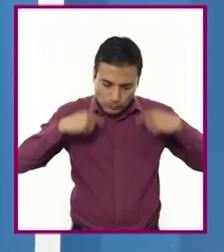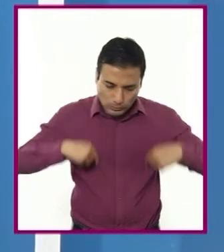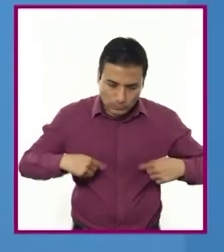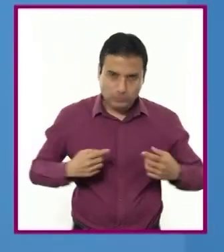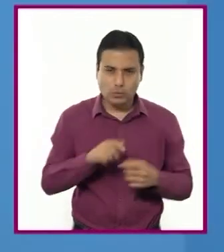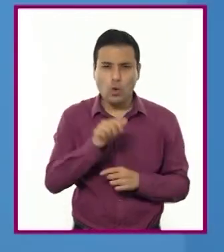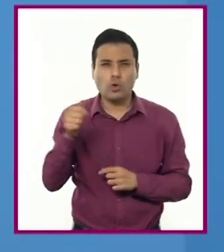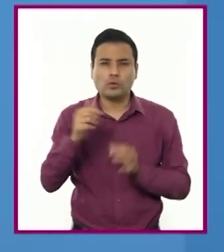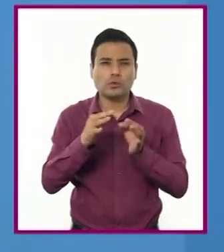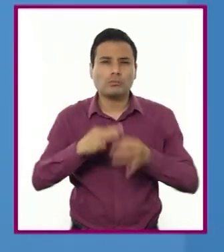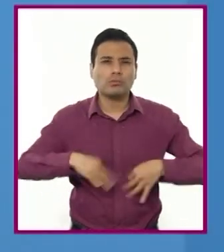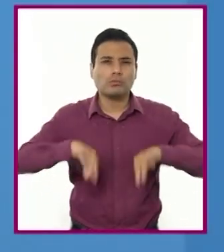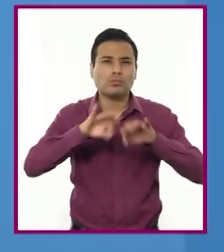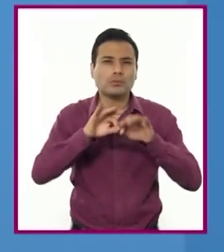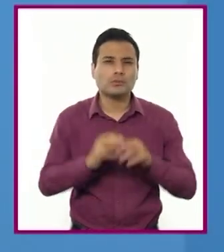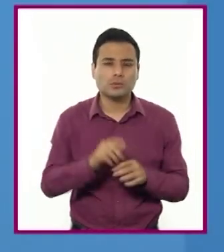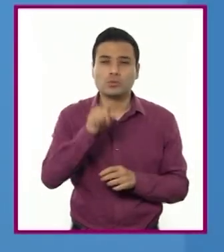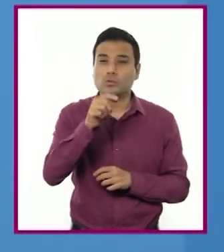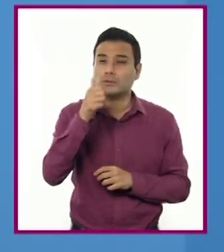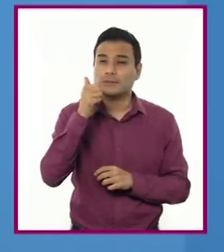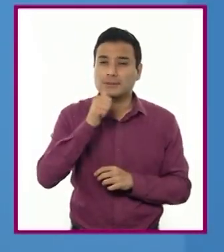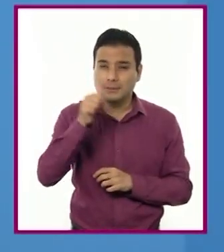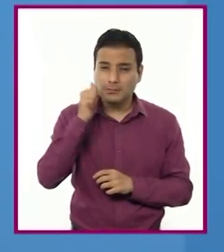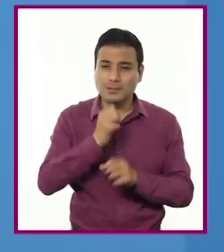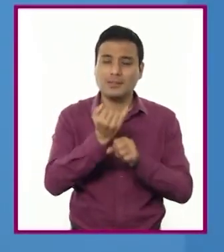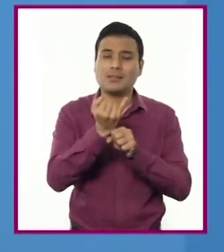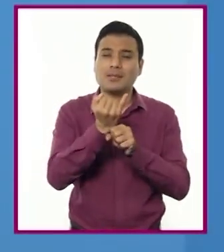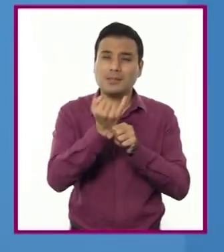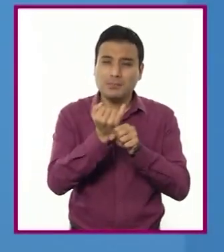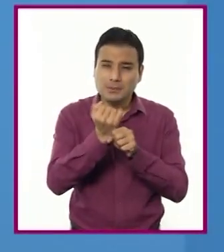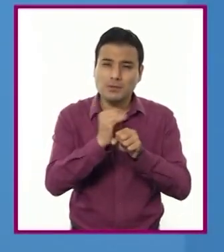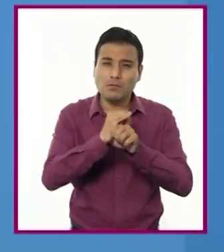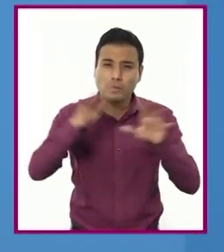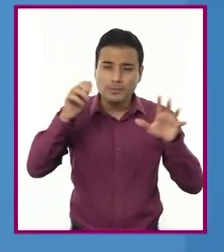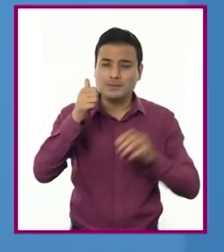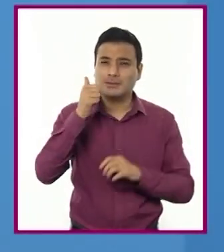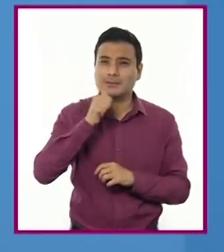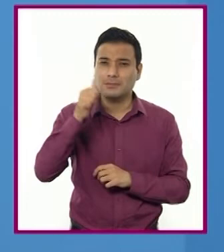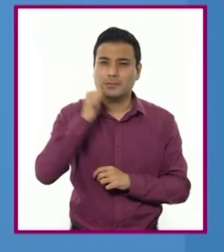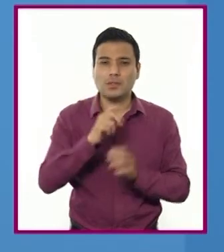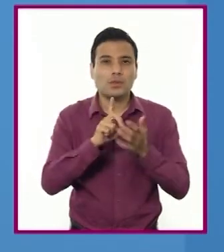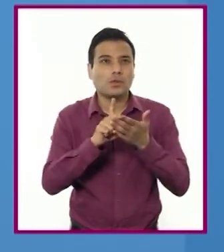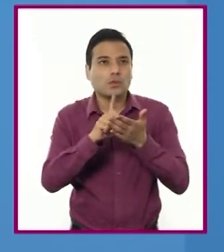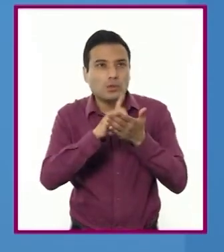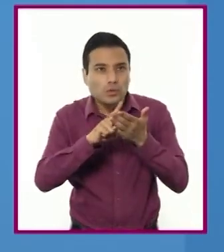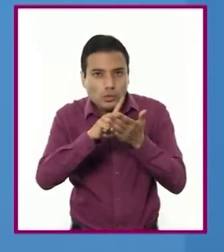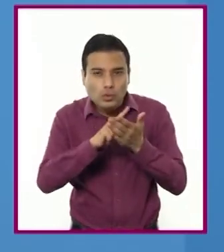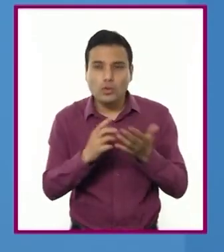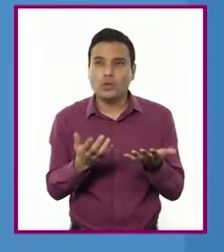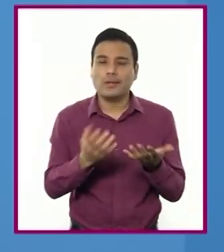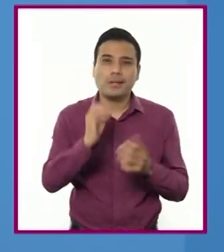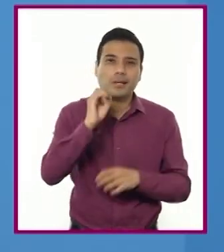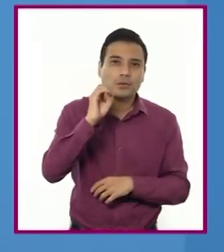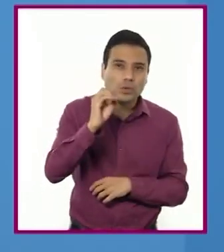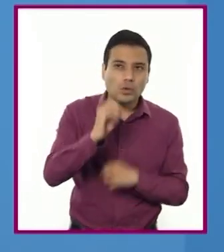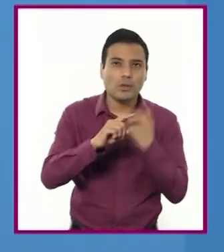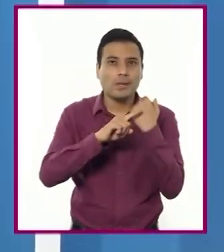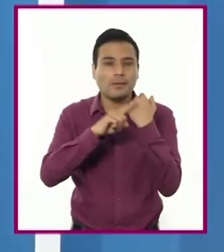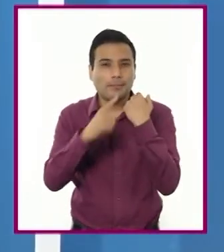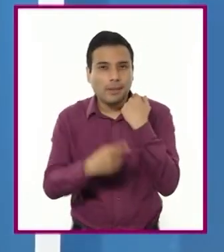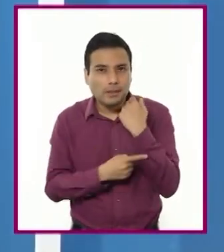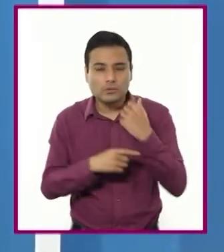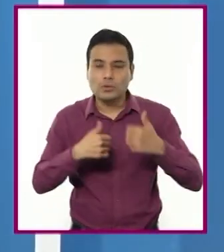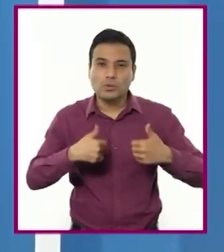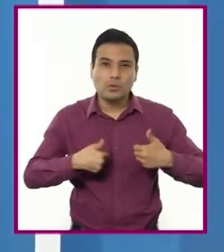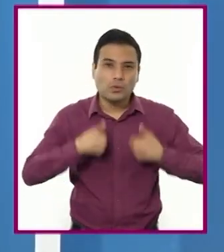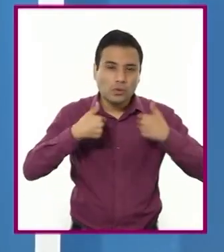actitud importante es que siempre se informen sobre el daño que les causan las drogas, de cuáles son los riesgos de un embarazo temprano